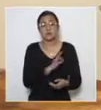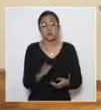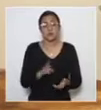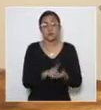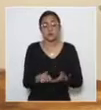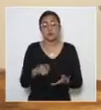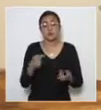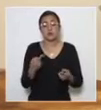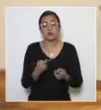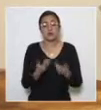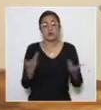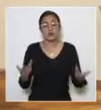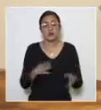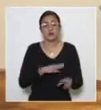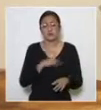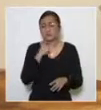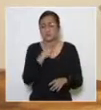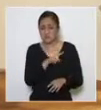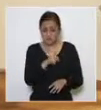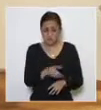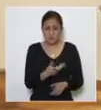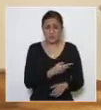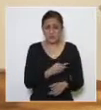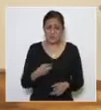de cobro de derecho pisos, denúncienlo.